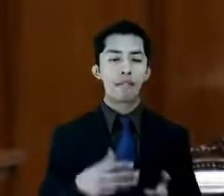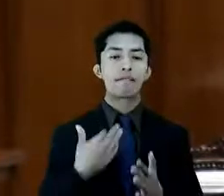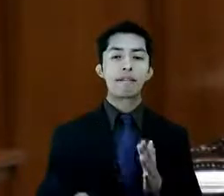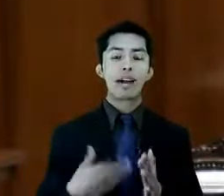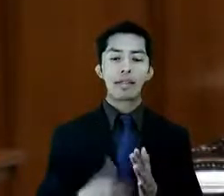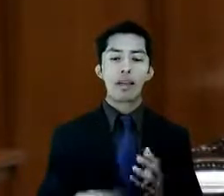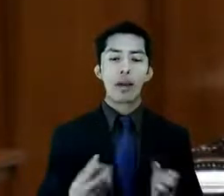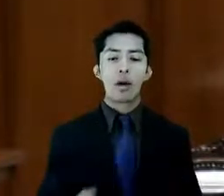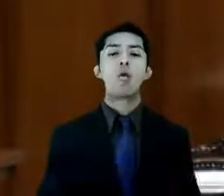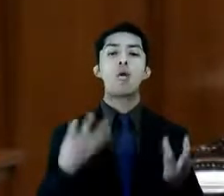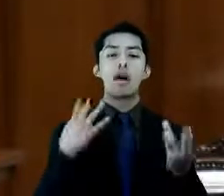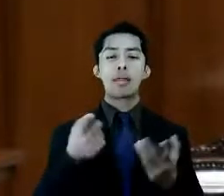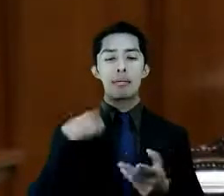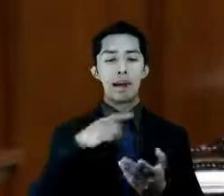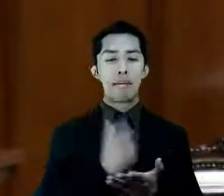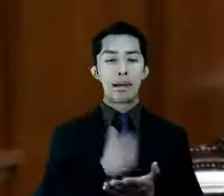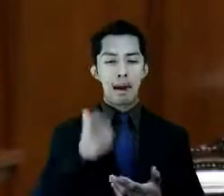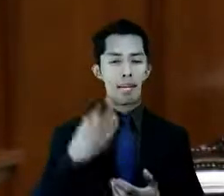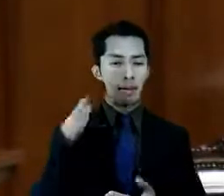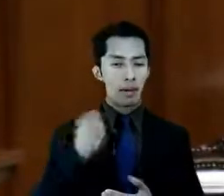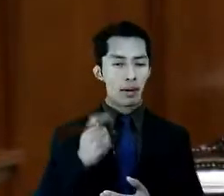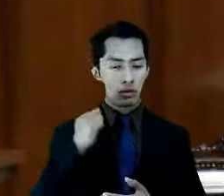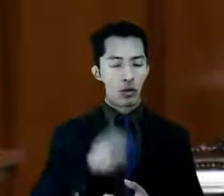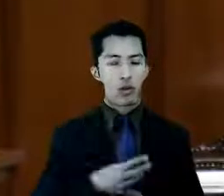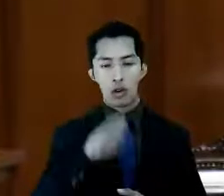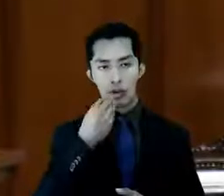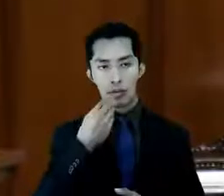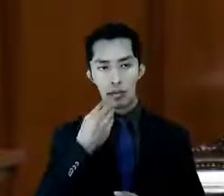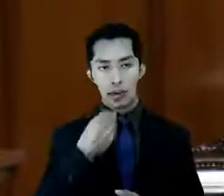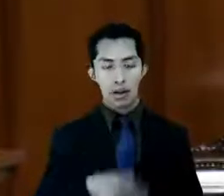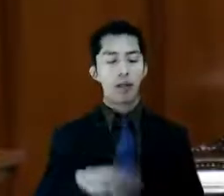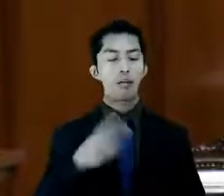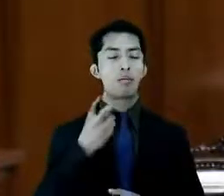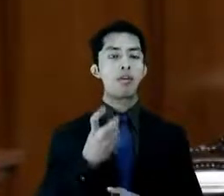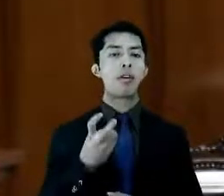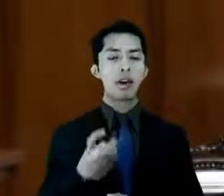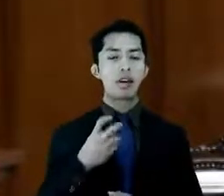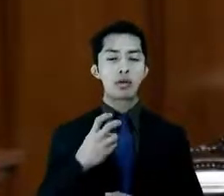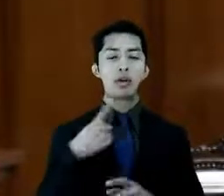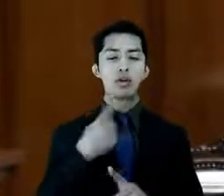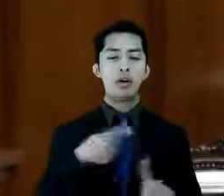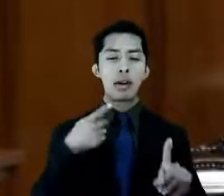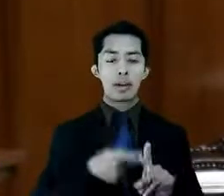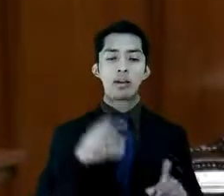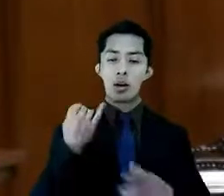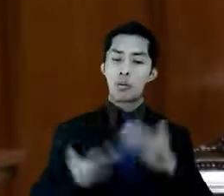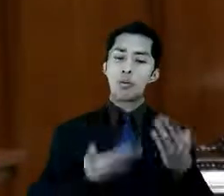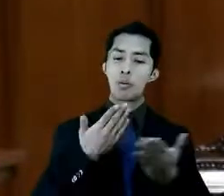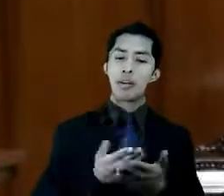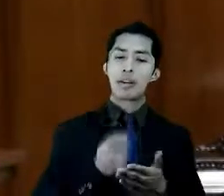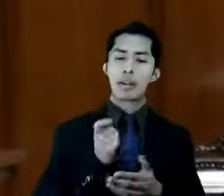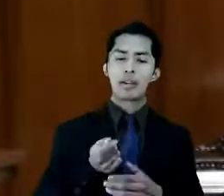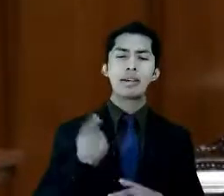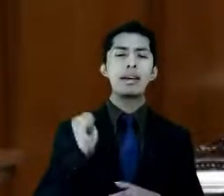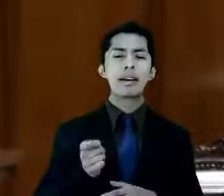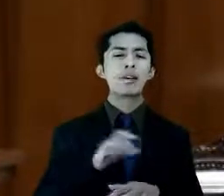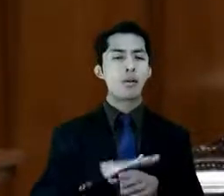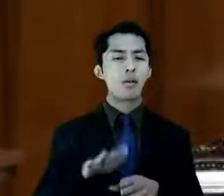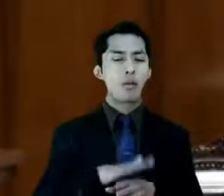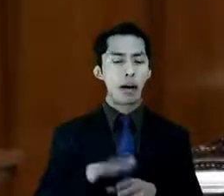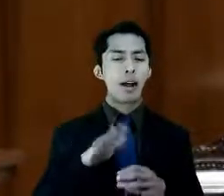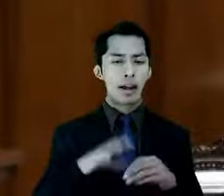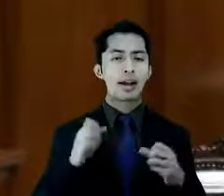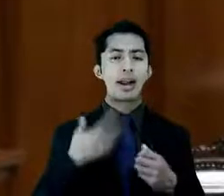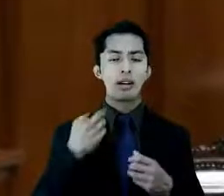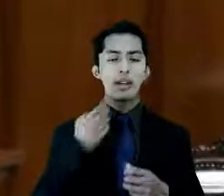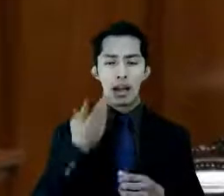del monto a cubrir de una pensión alimenticia. Por lo que el objetivo de presentar esta iniciativa es, por supuesto,